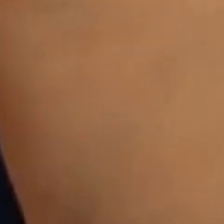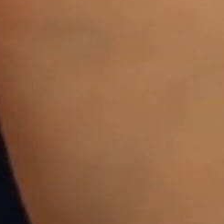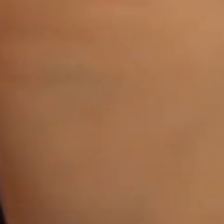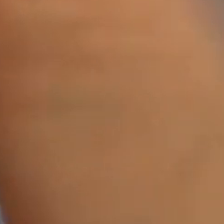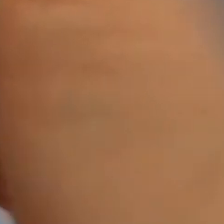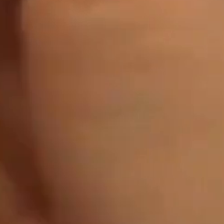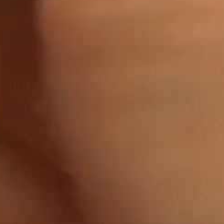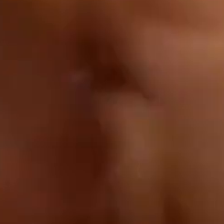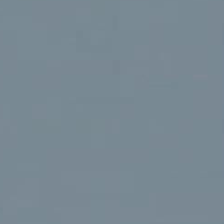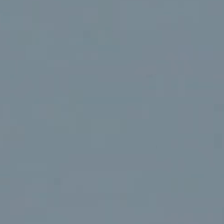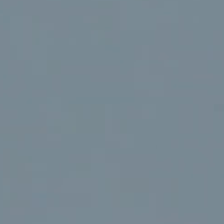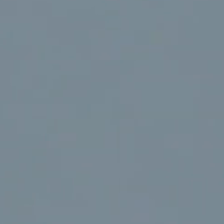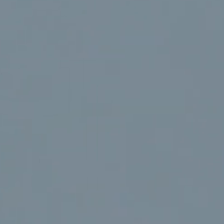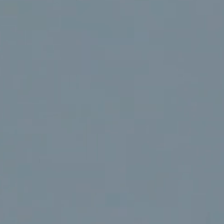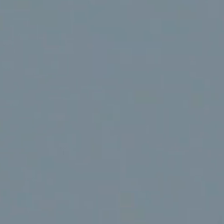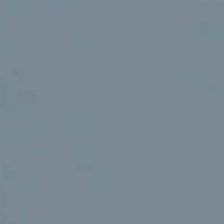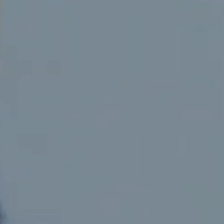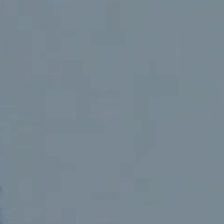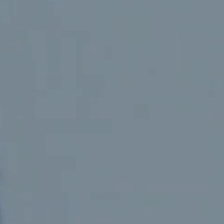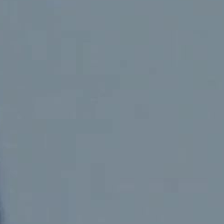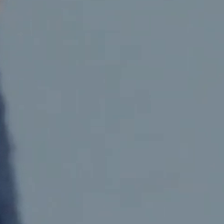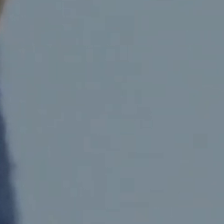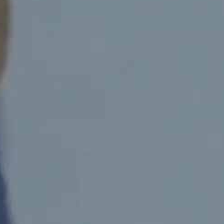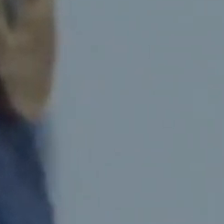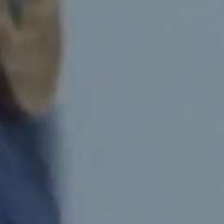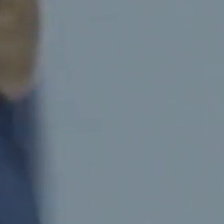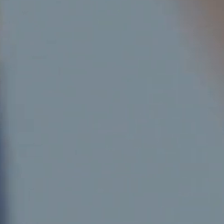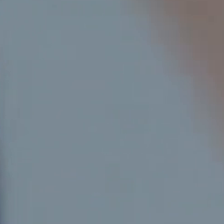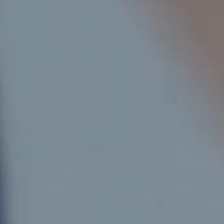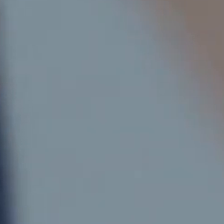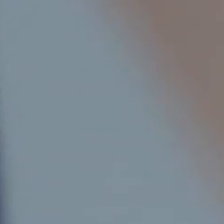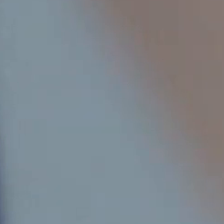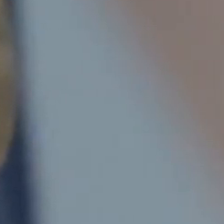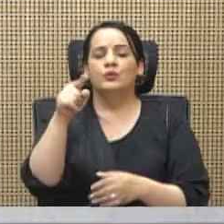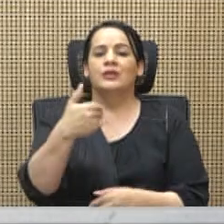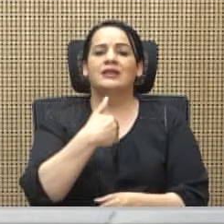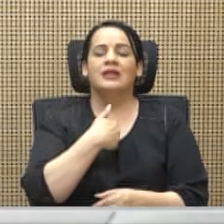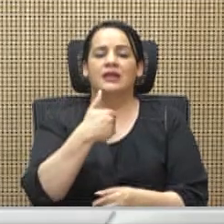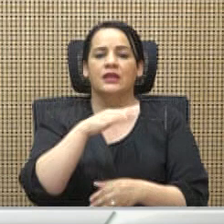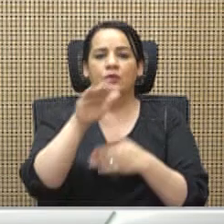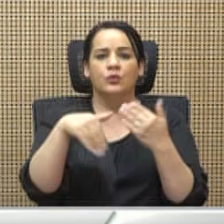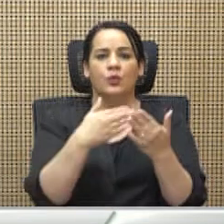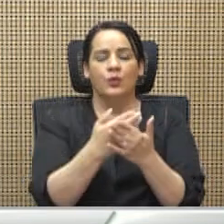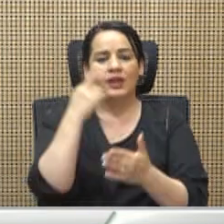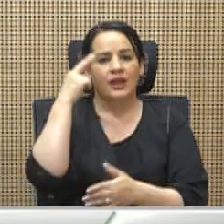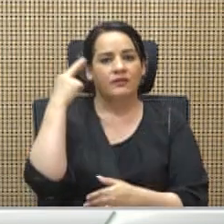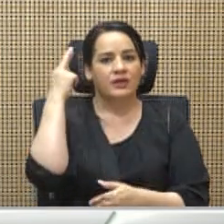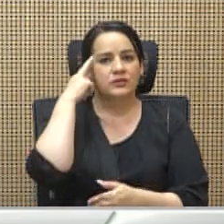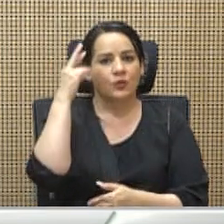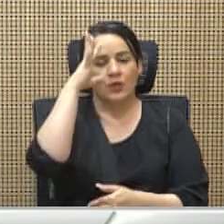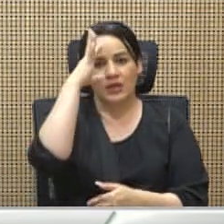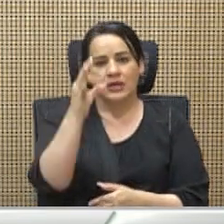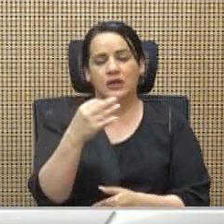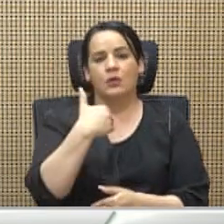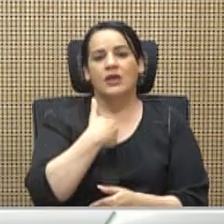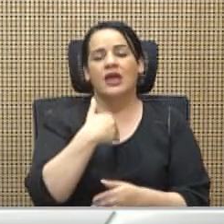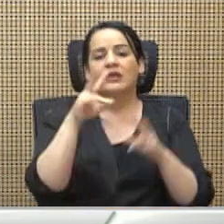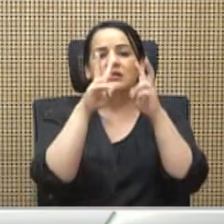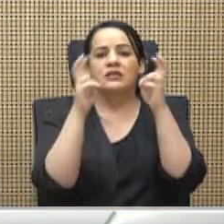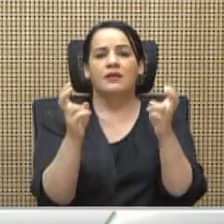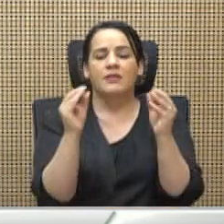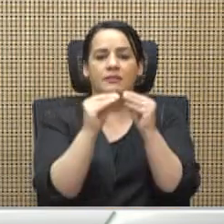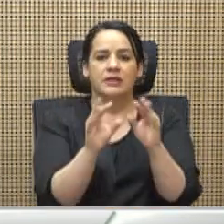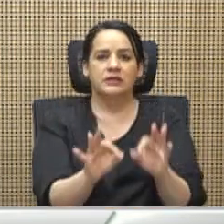los legisladores cualquier tipo de relación con los grupos antivacunas. Creo que hay temas mucho más